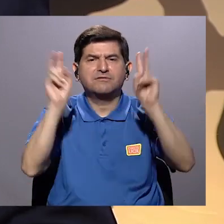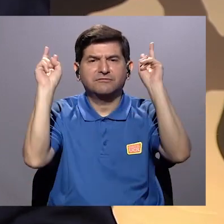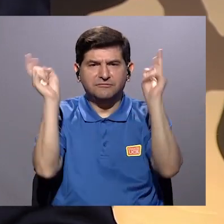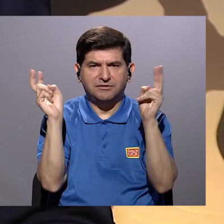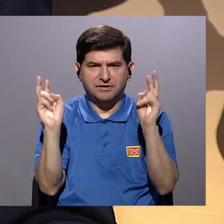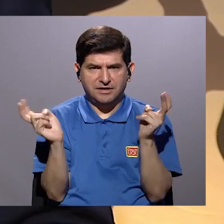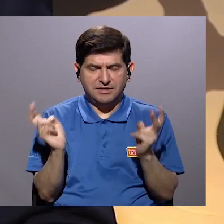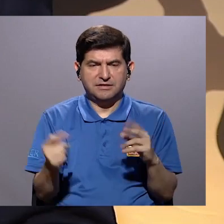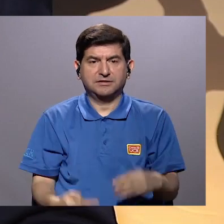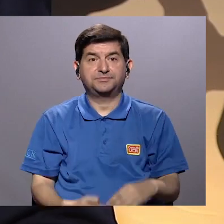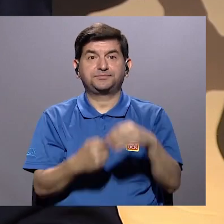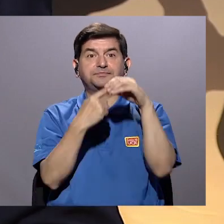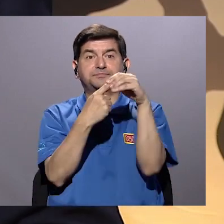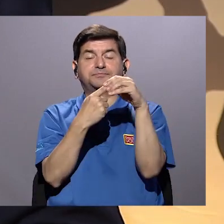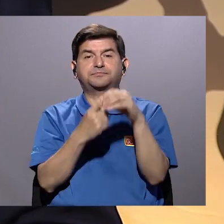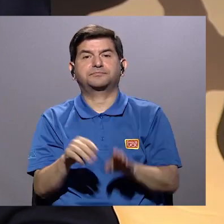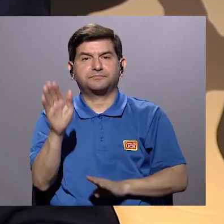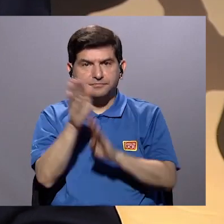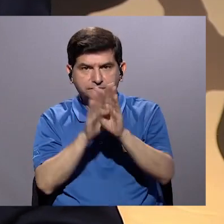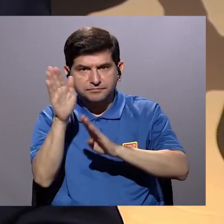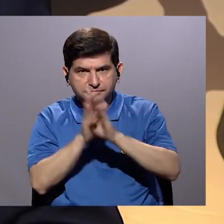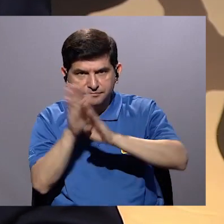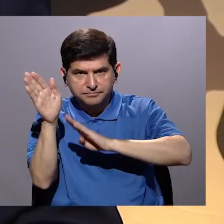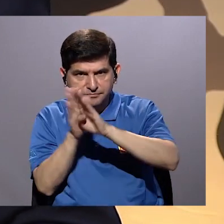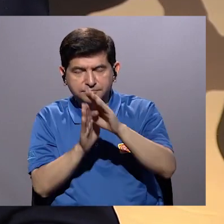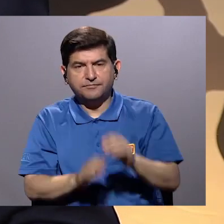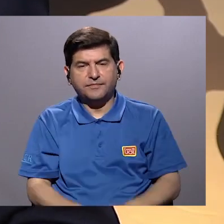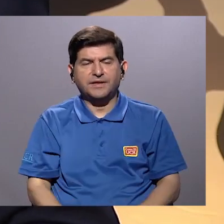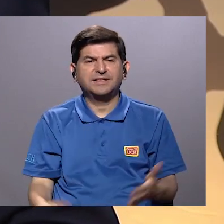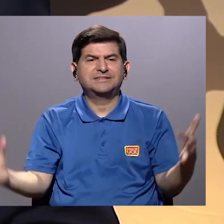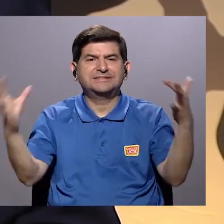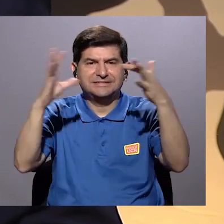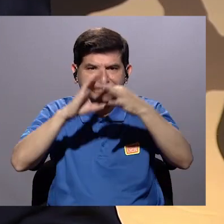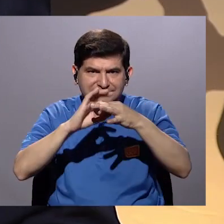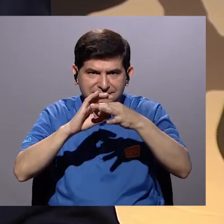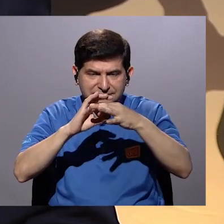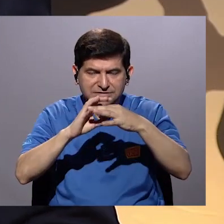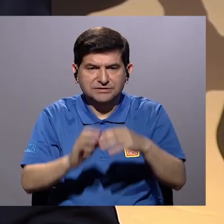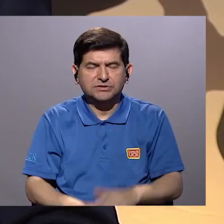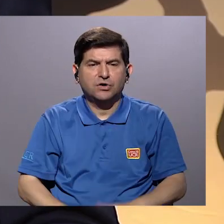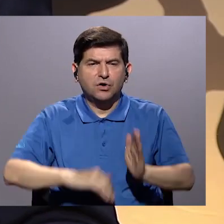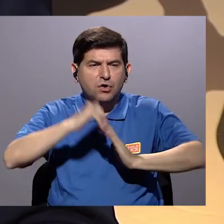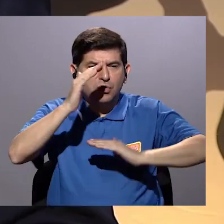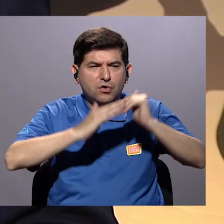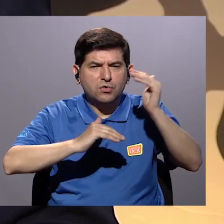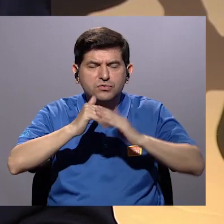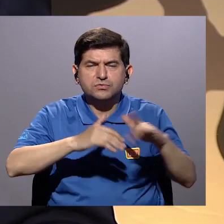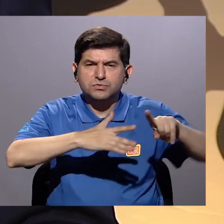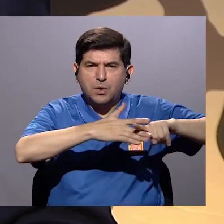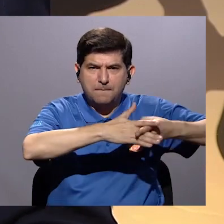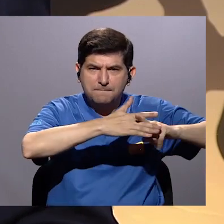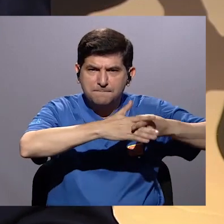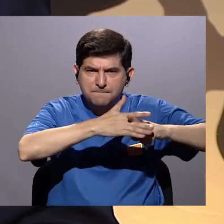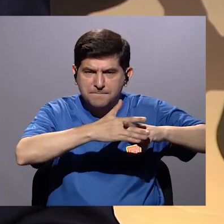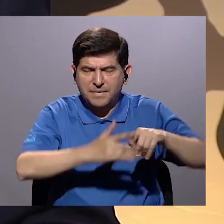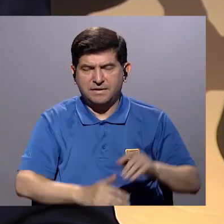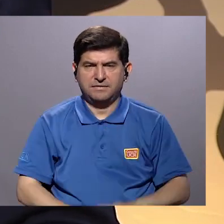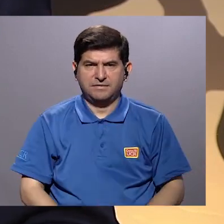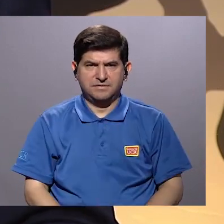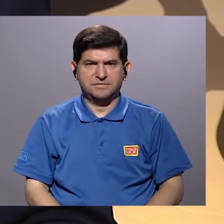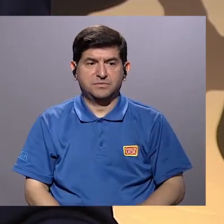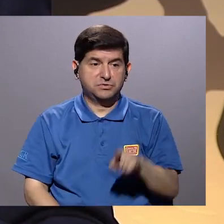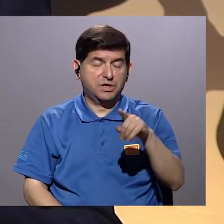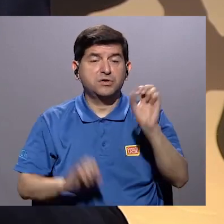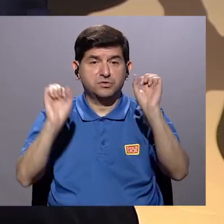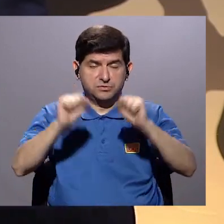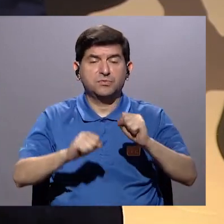pero principalmente nos queremos desenvolver en lo relacionado a la construcción de dispositivos o prototipos que